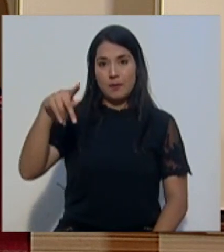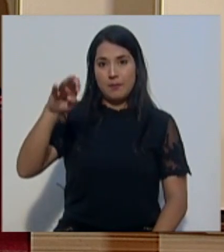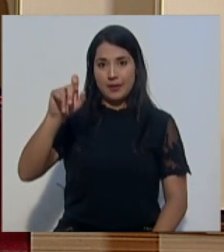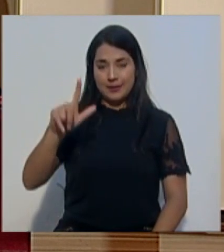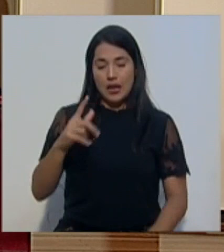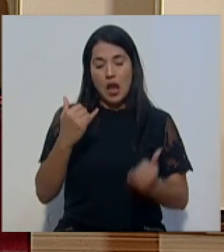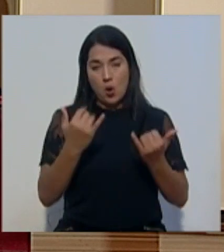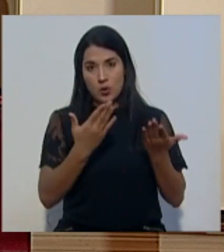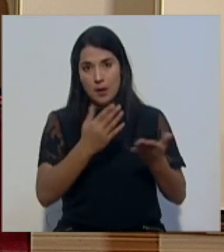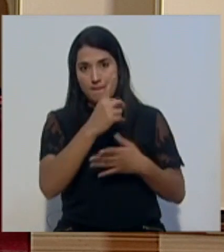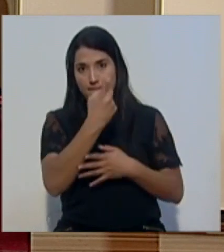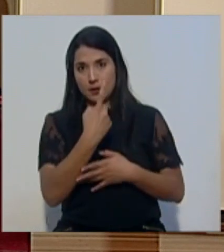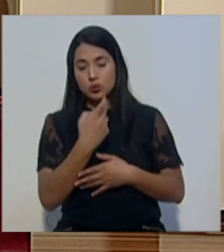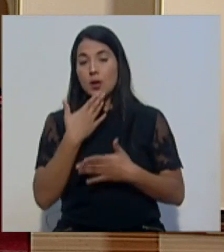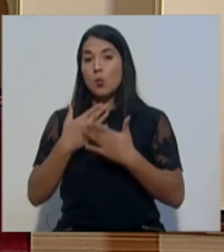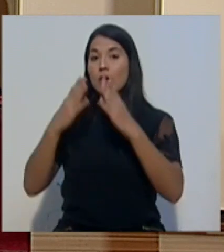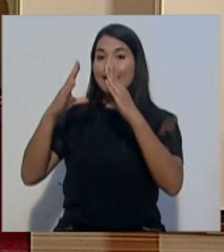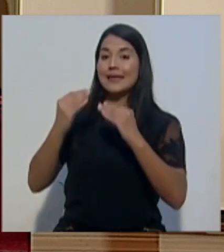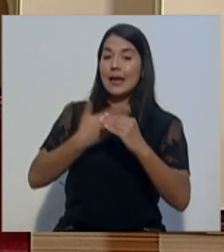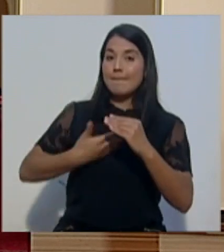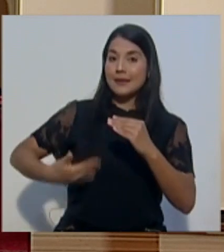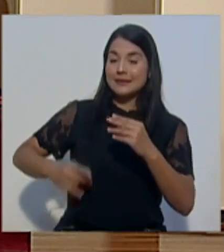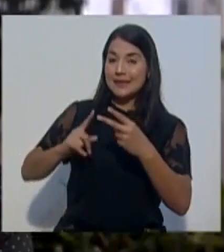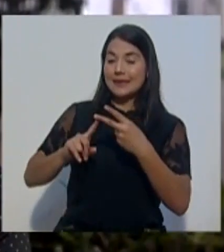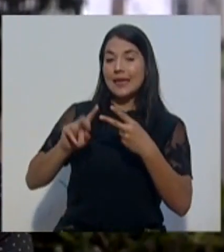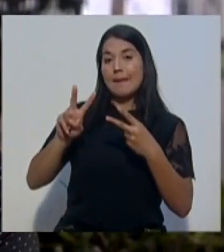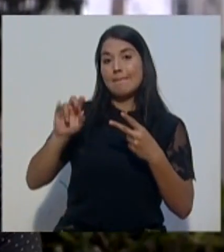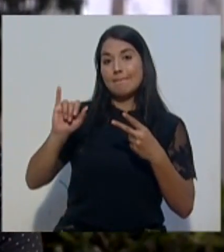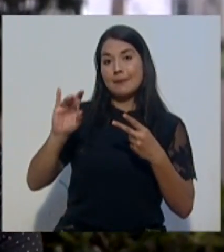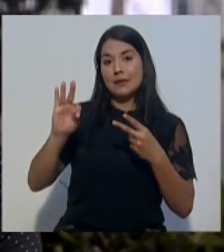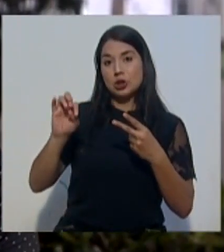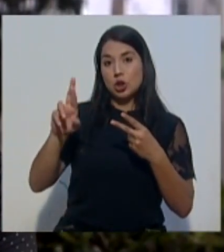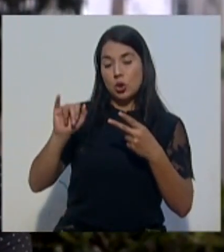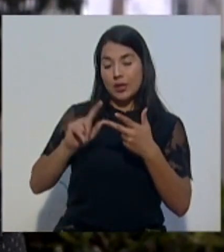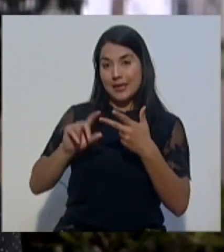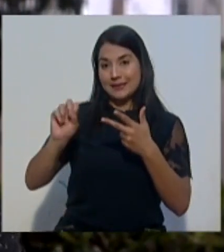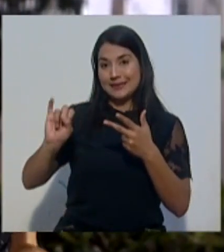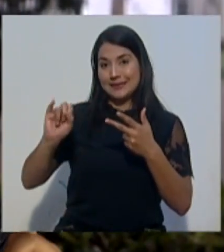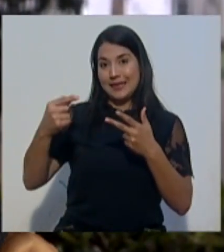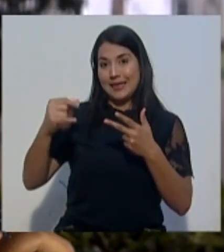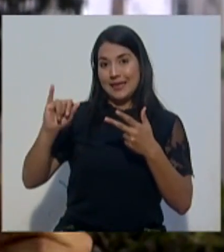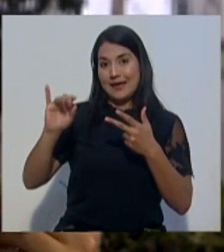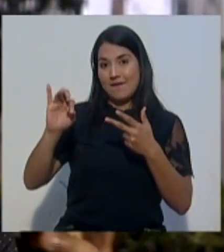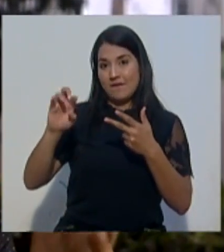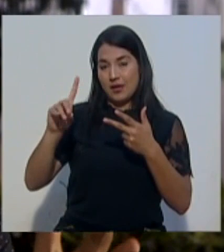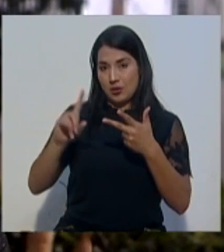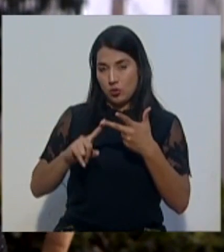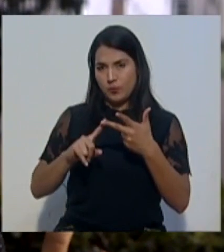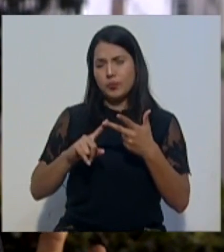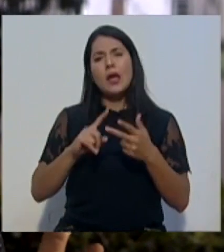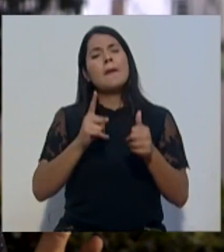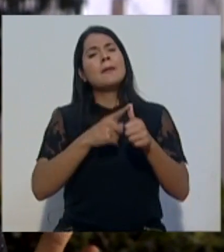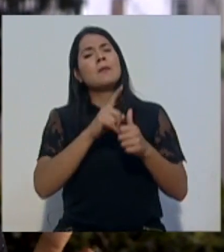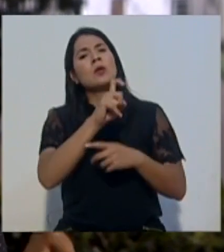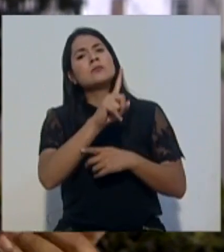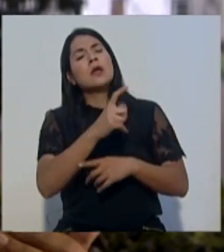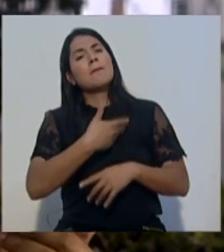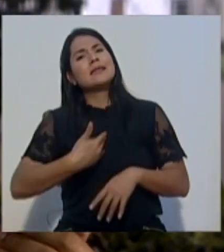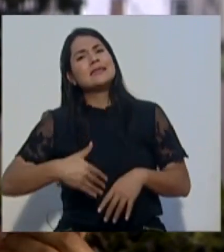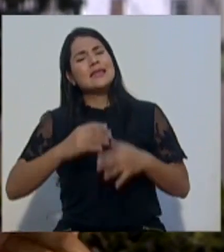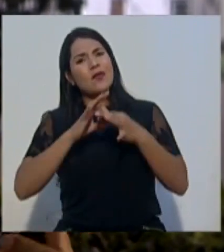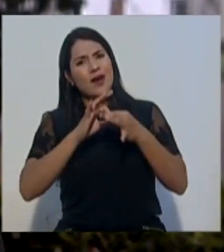Muy buenas tardes, señor presidente, doña Victoria, don Sigifredo. Presidente, primero sobre el tema de las medidas que